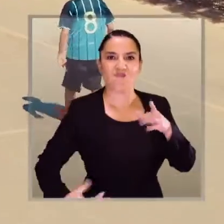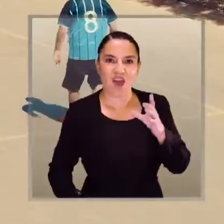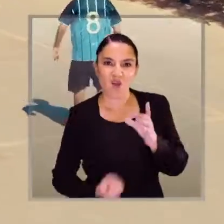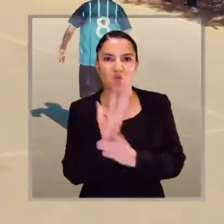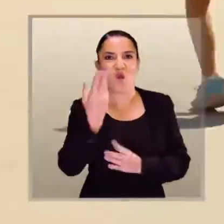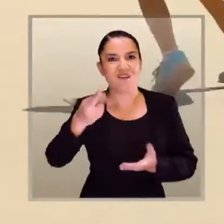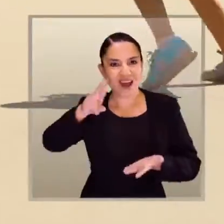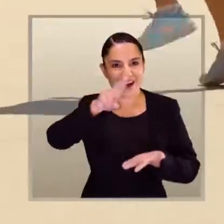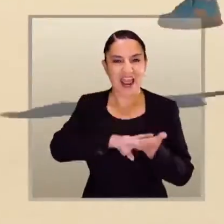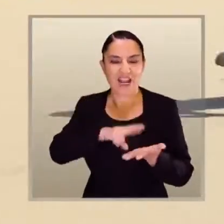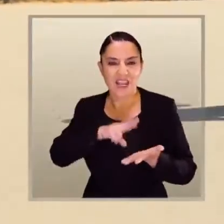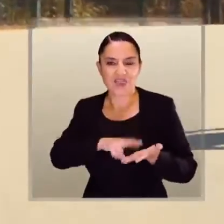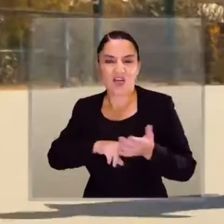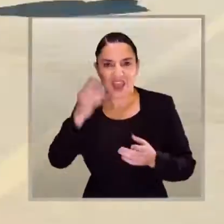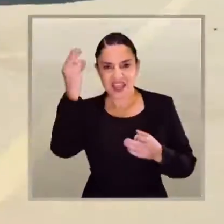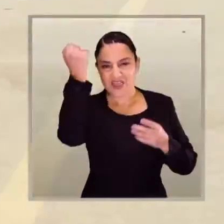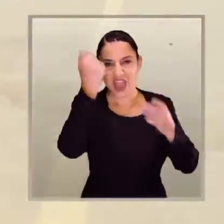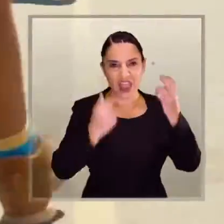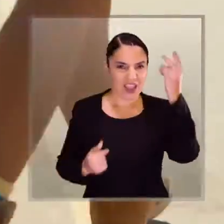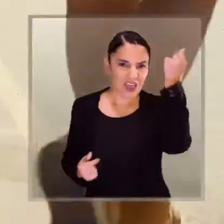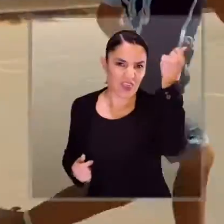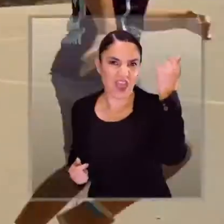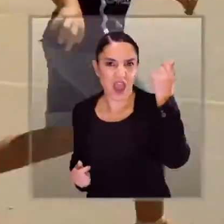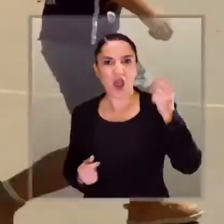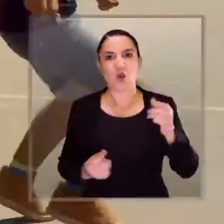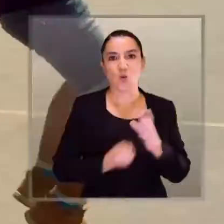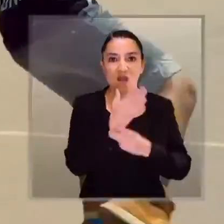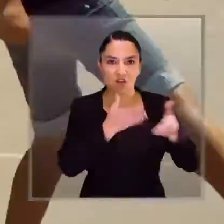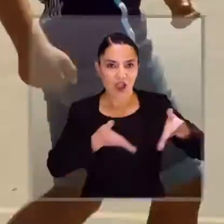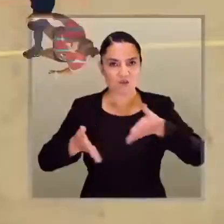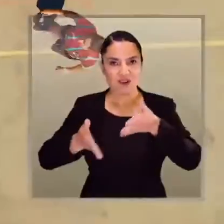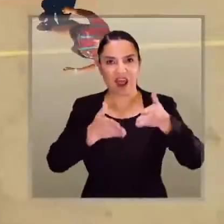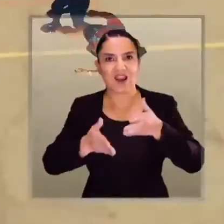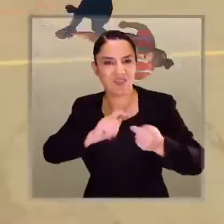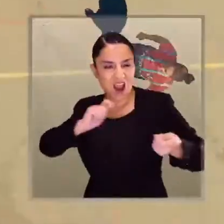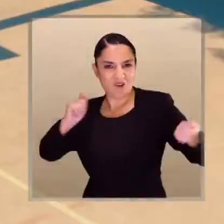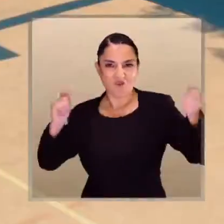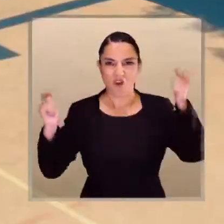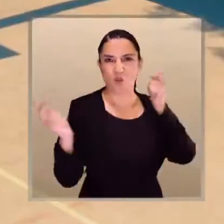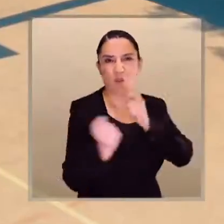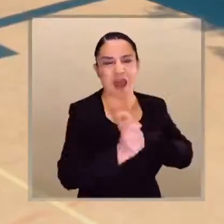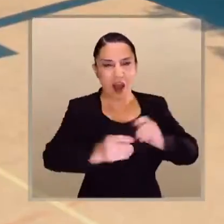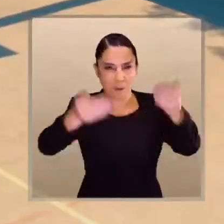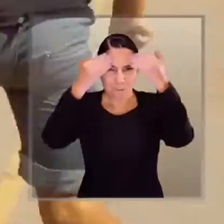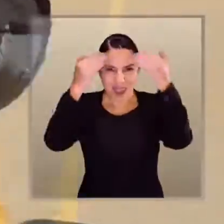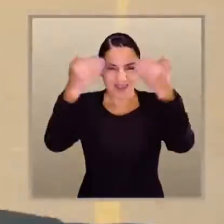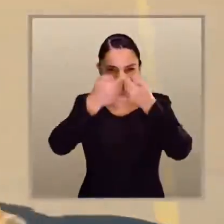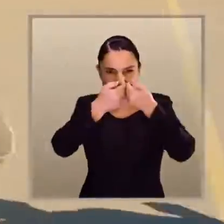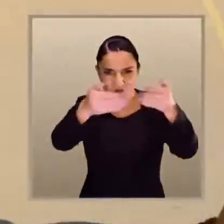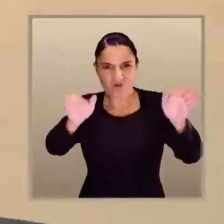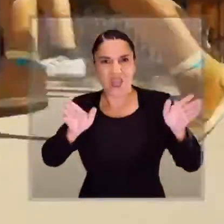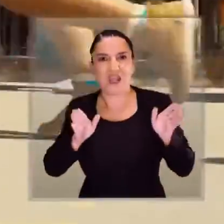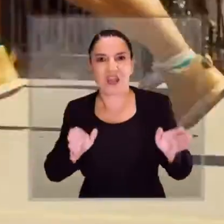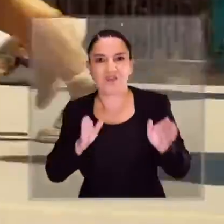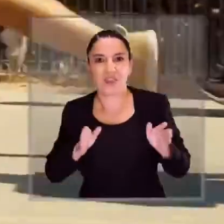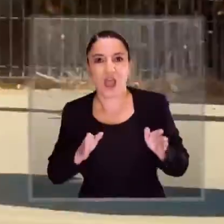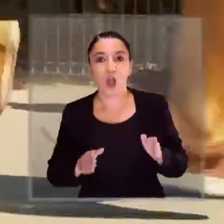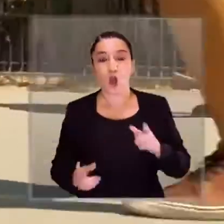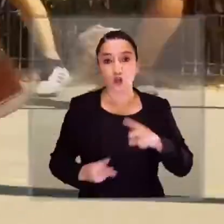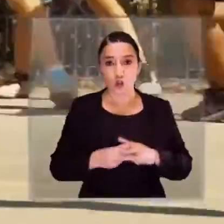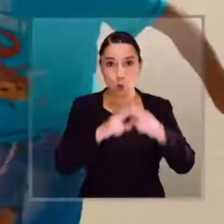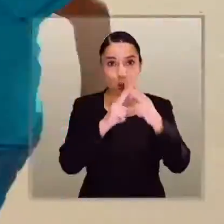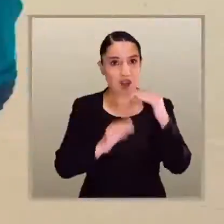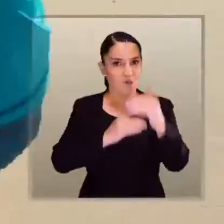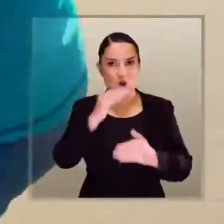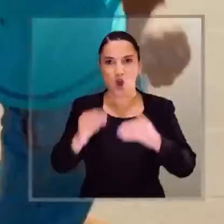La nueva realidad, amanecen las ideas en un nuevo caminar. Transformar el fondo, abrir la conciencia, construir la forma,